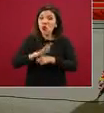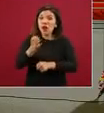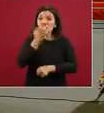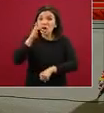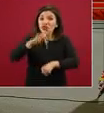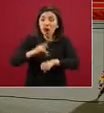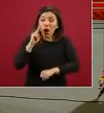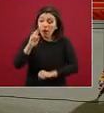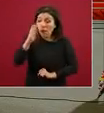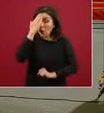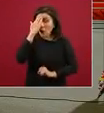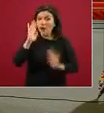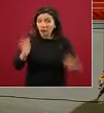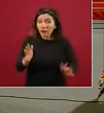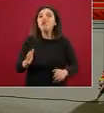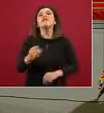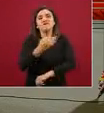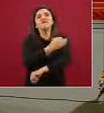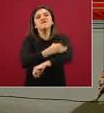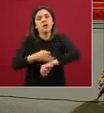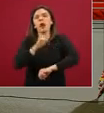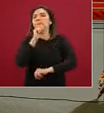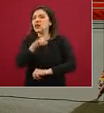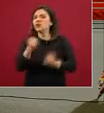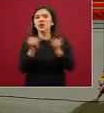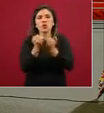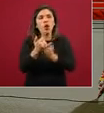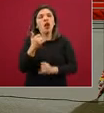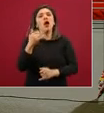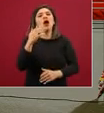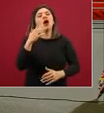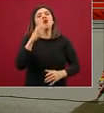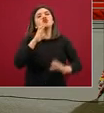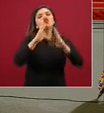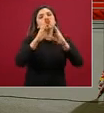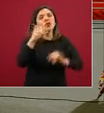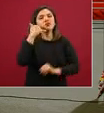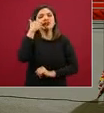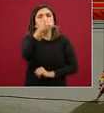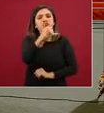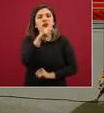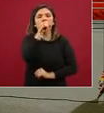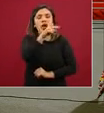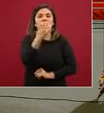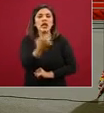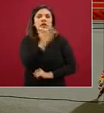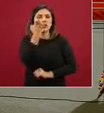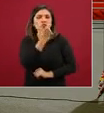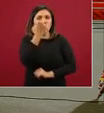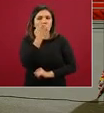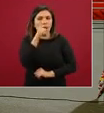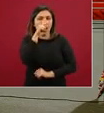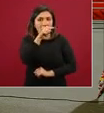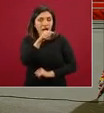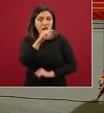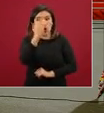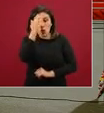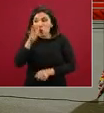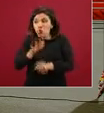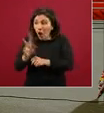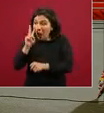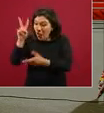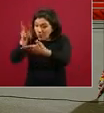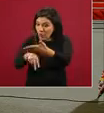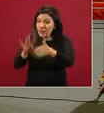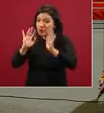niño, la familia, es el mismo proceso, la familia se comunica con la escuela por